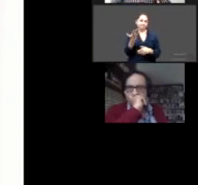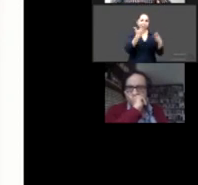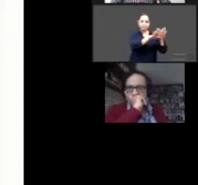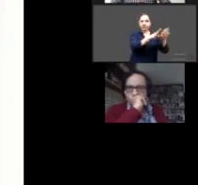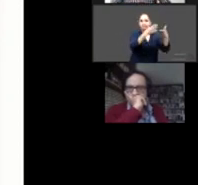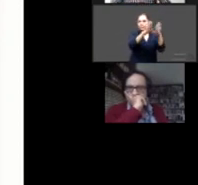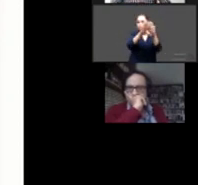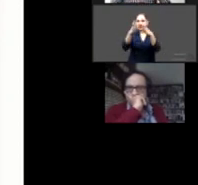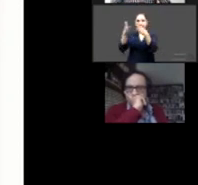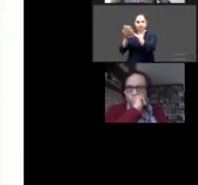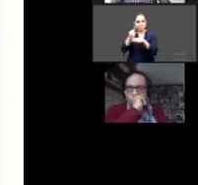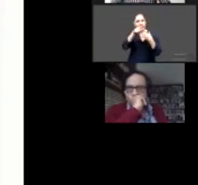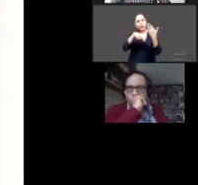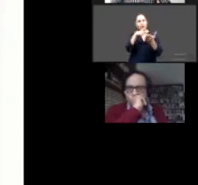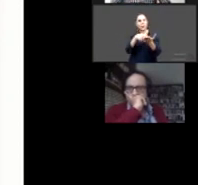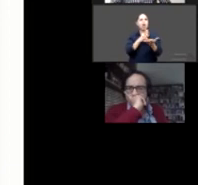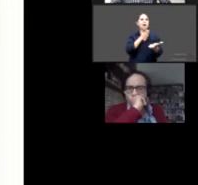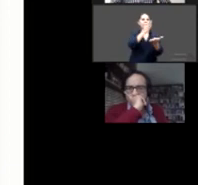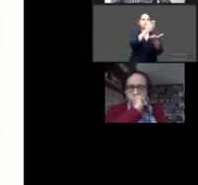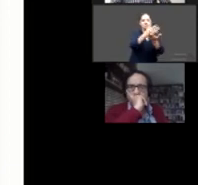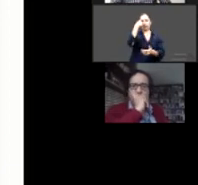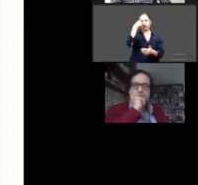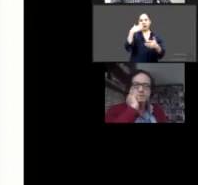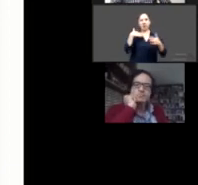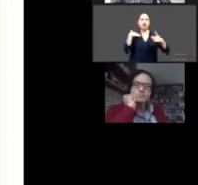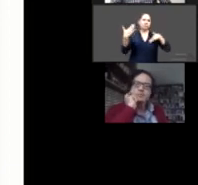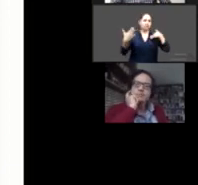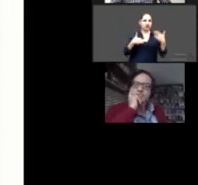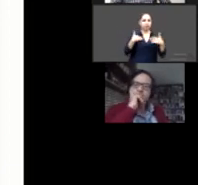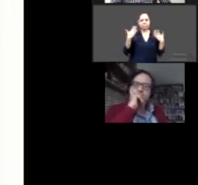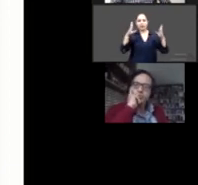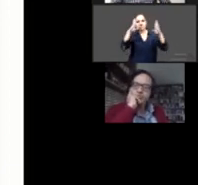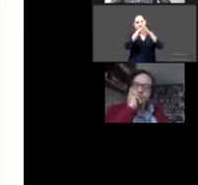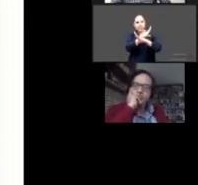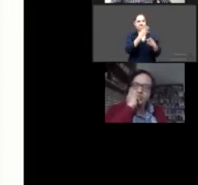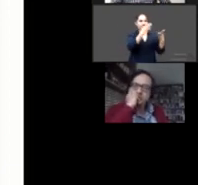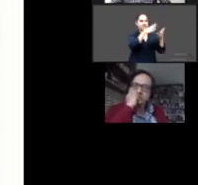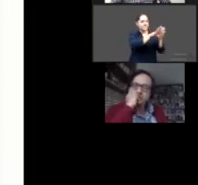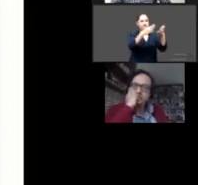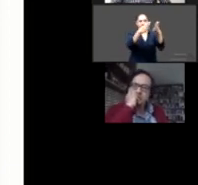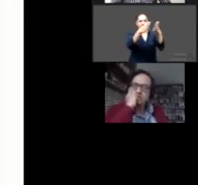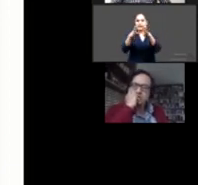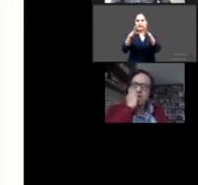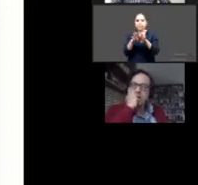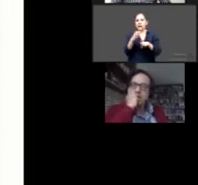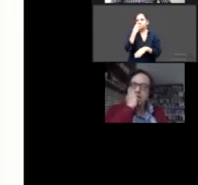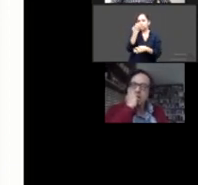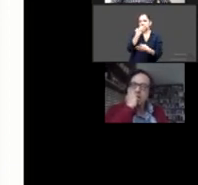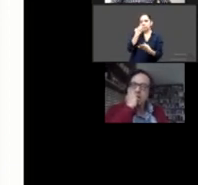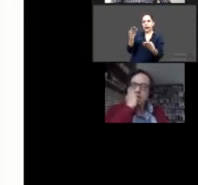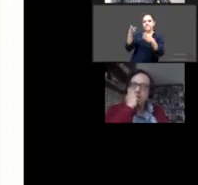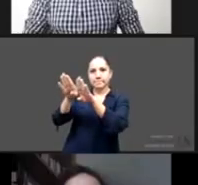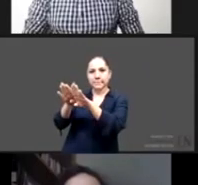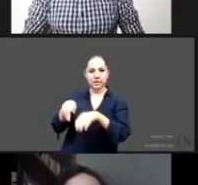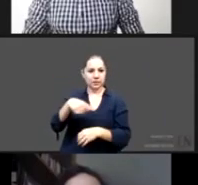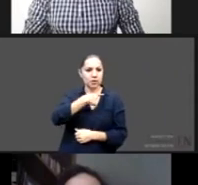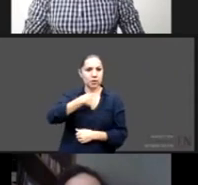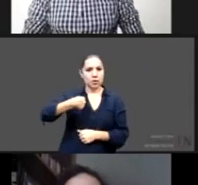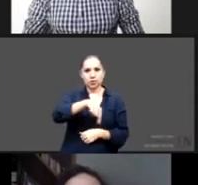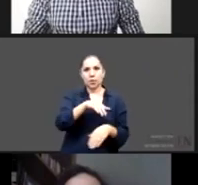las escuelas, los lugares de recreación. Así que, ante este panorama donde no podemos interactuar con otras personas,